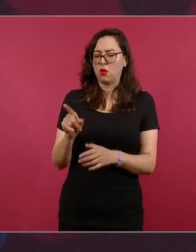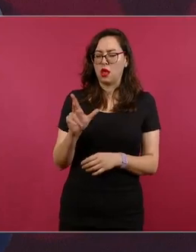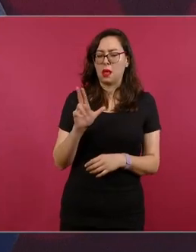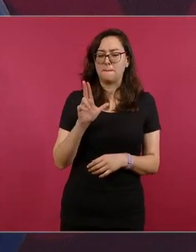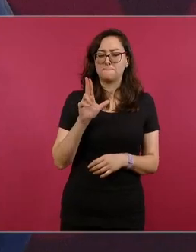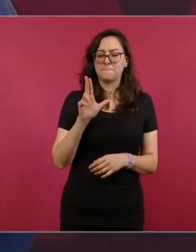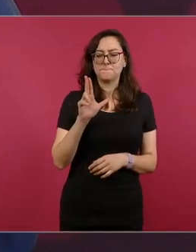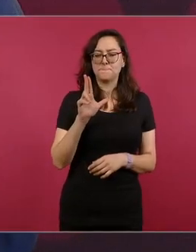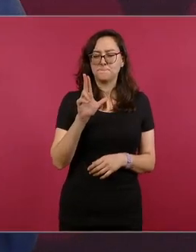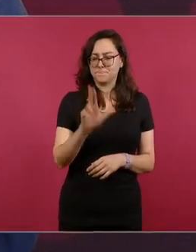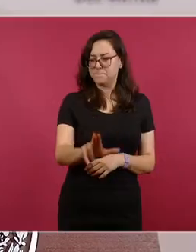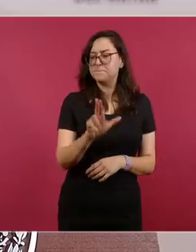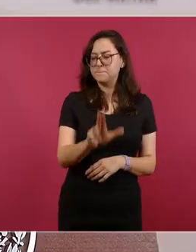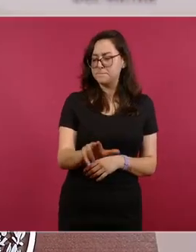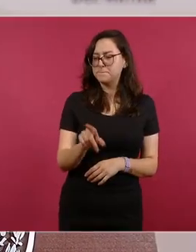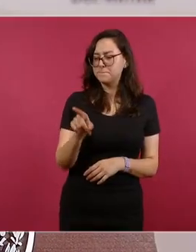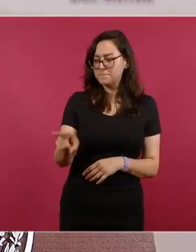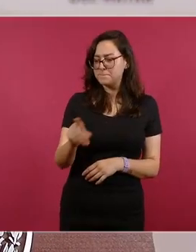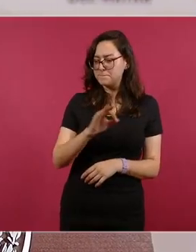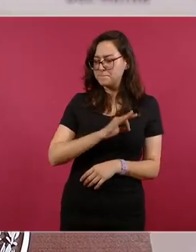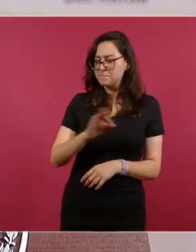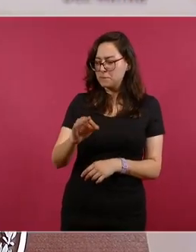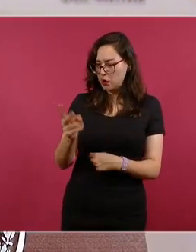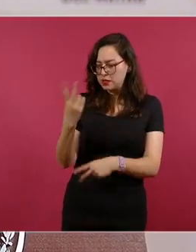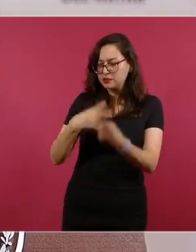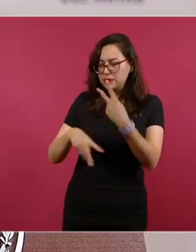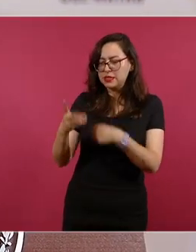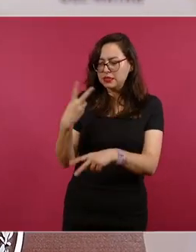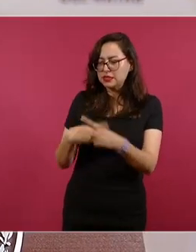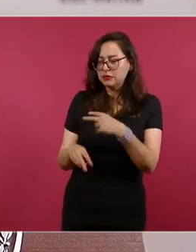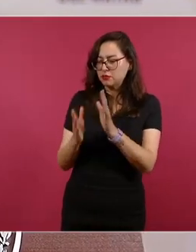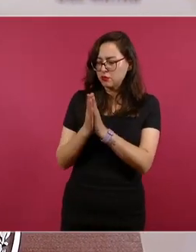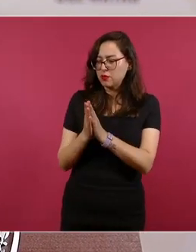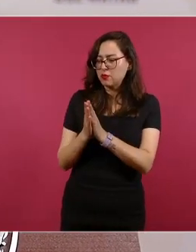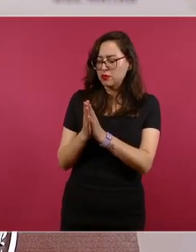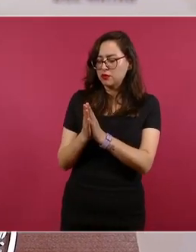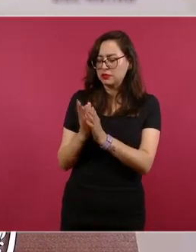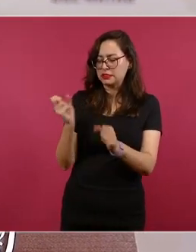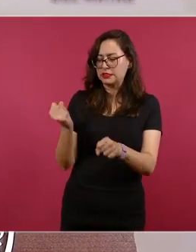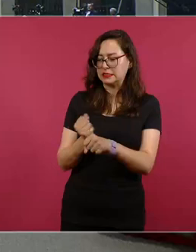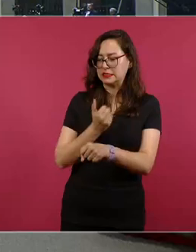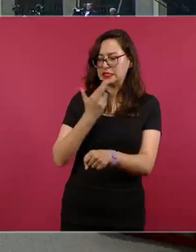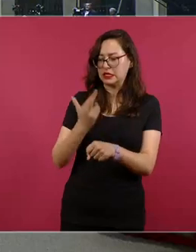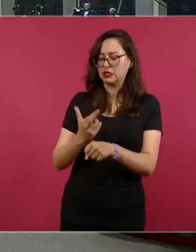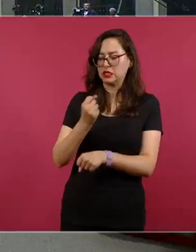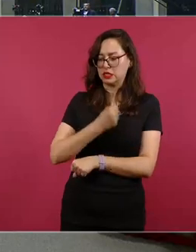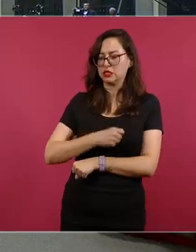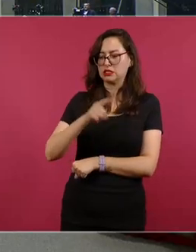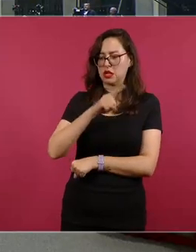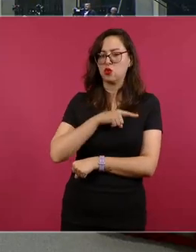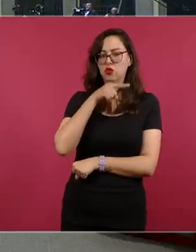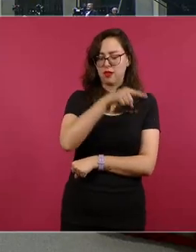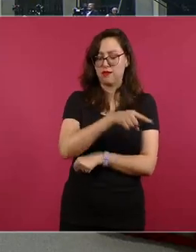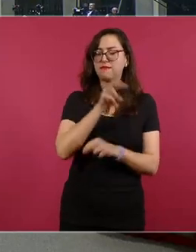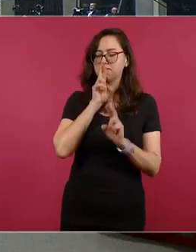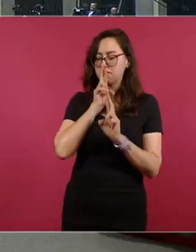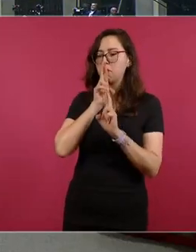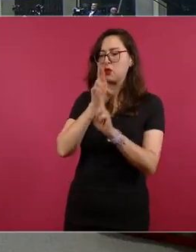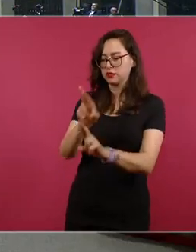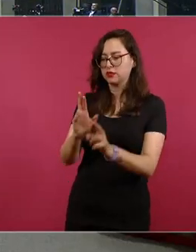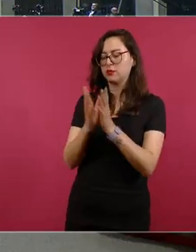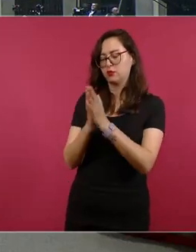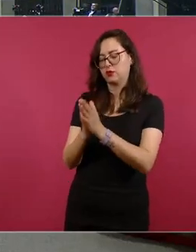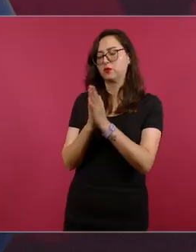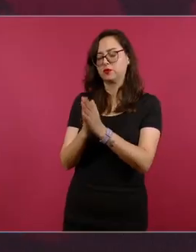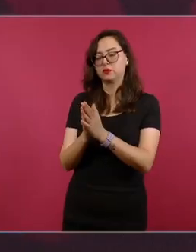que viene el secretario de Salud, el doctor Alcocer, y que traiga una respuesta. Muy bien. ¿Te